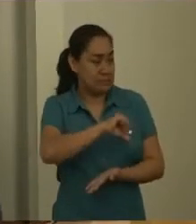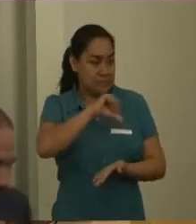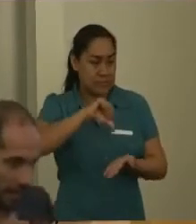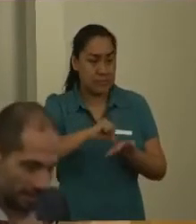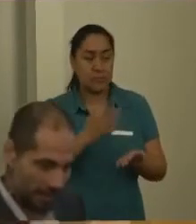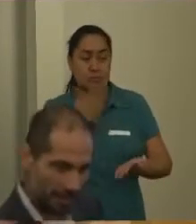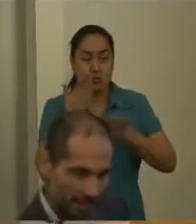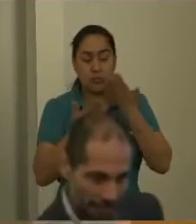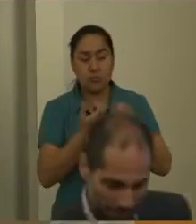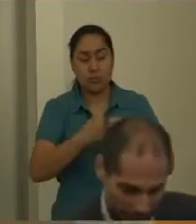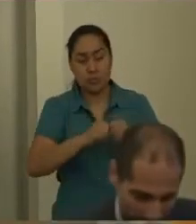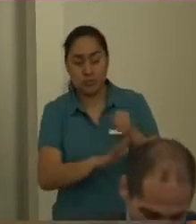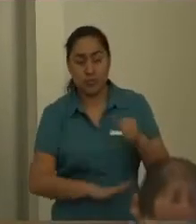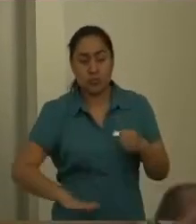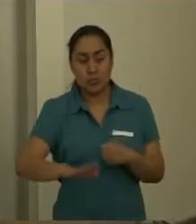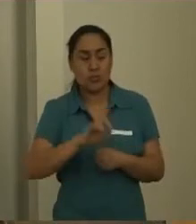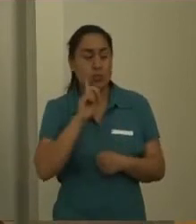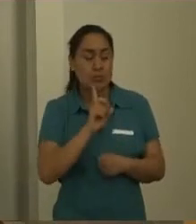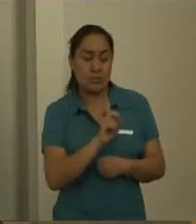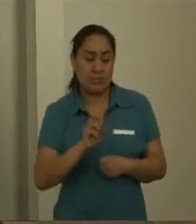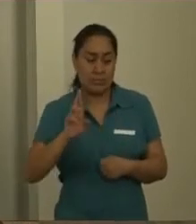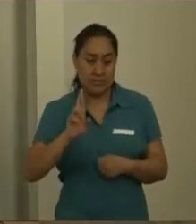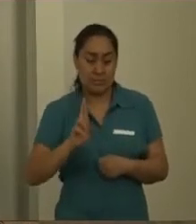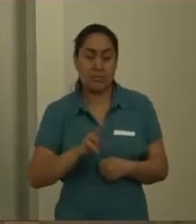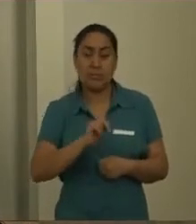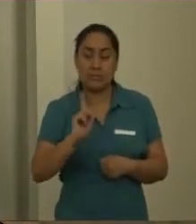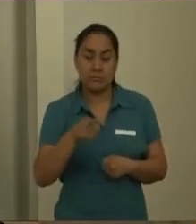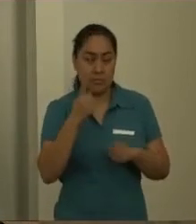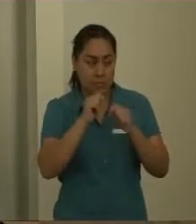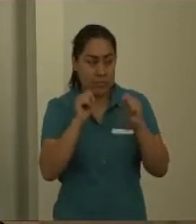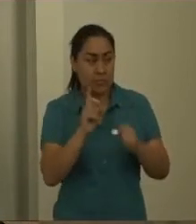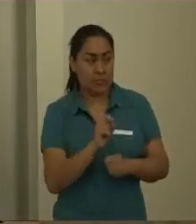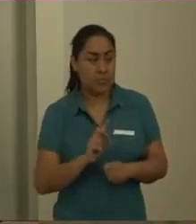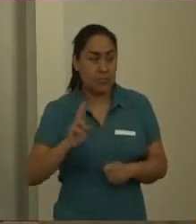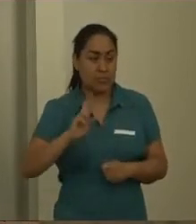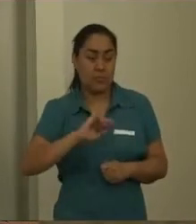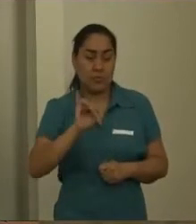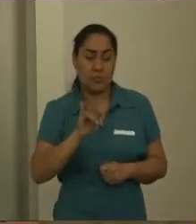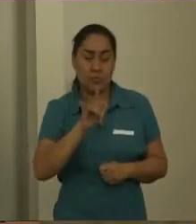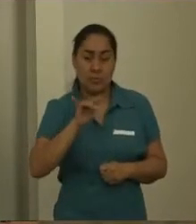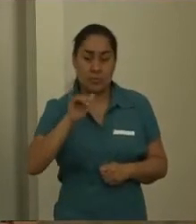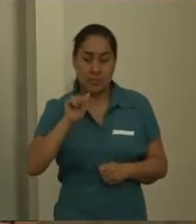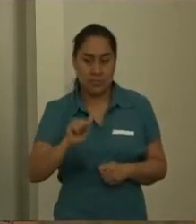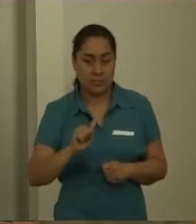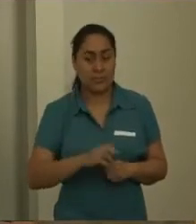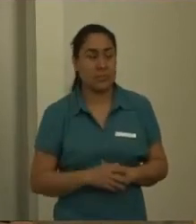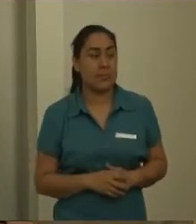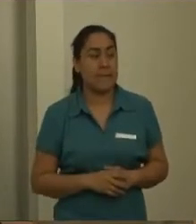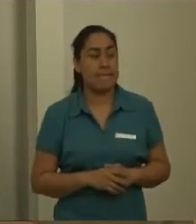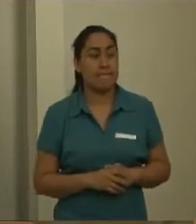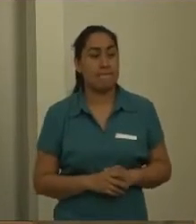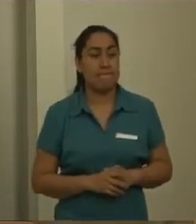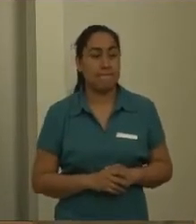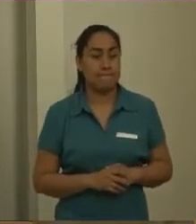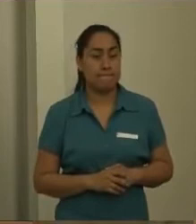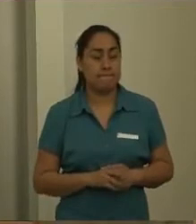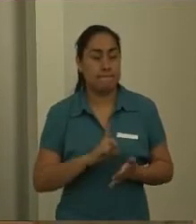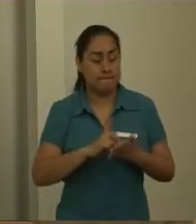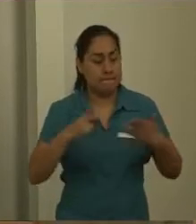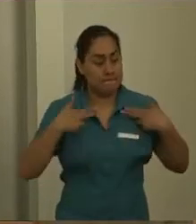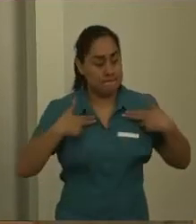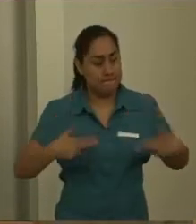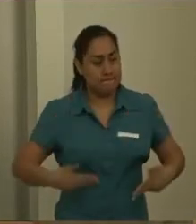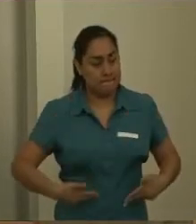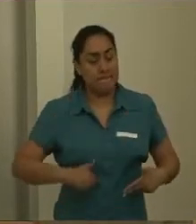estudio sociológico en la doctora karin tina que subtitular y el doctor arturo alvarado por continuar con la tarea de estudiar los derechos humanos de los